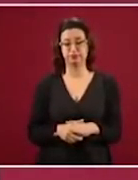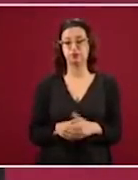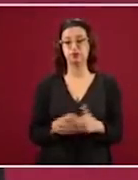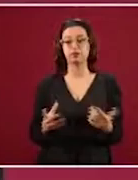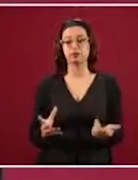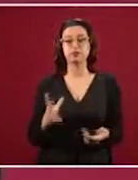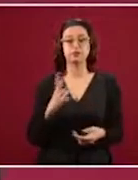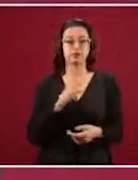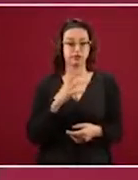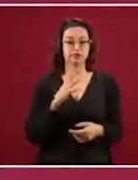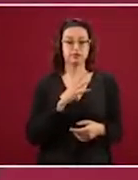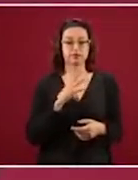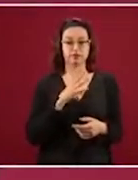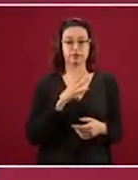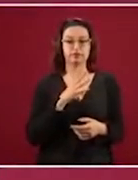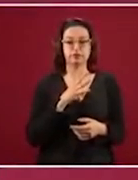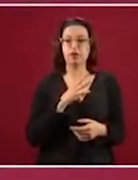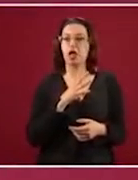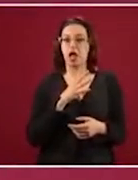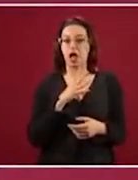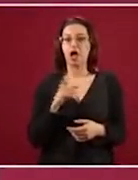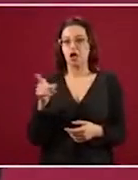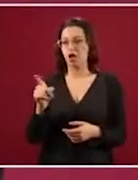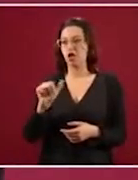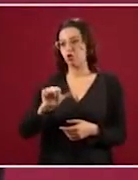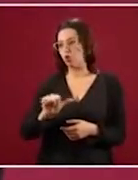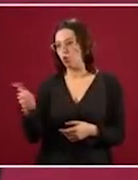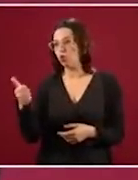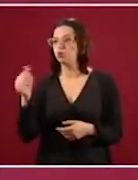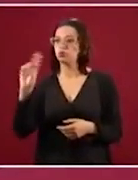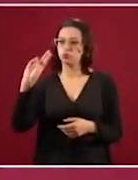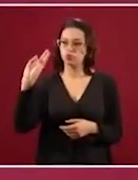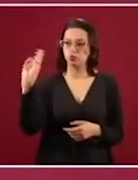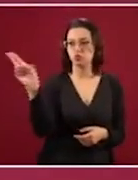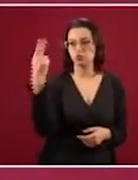abriendo, ya están funcionando